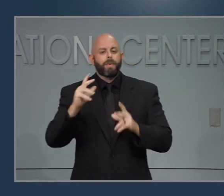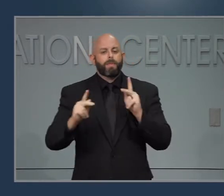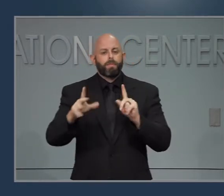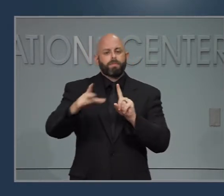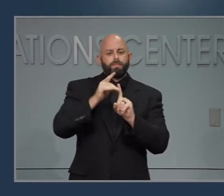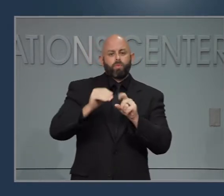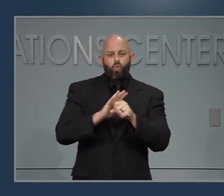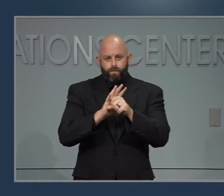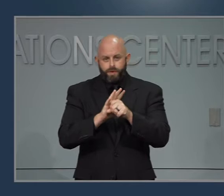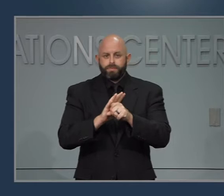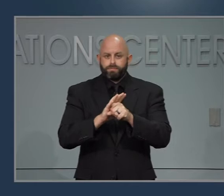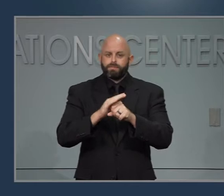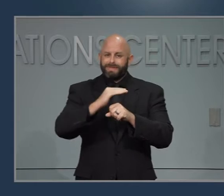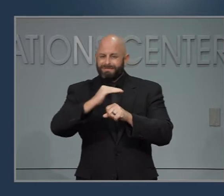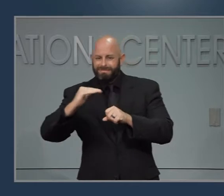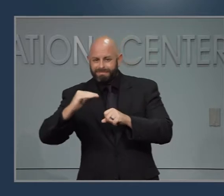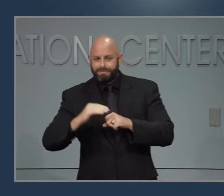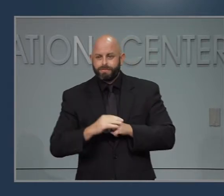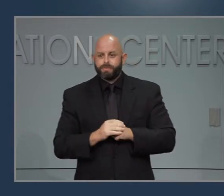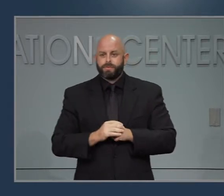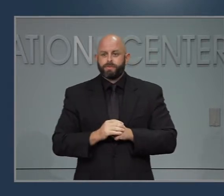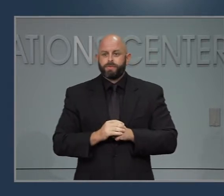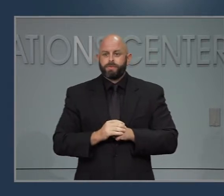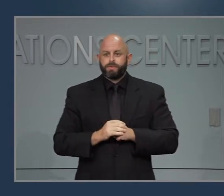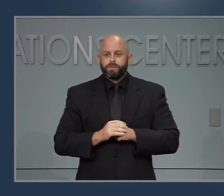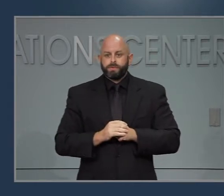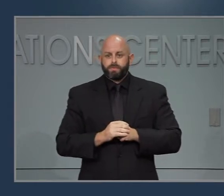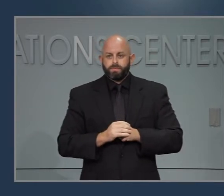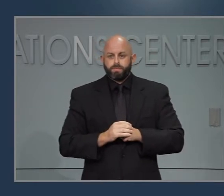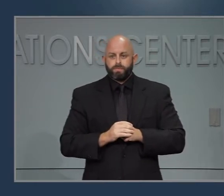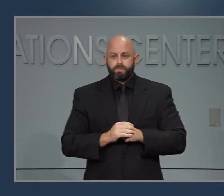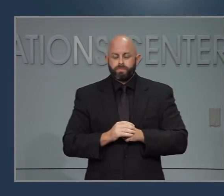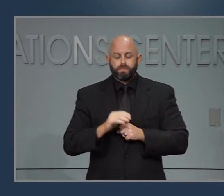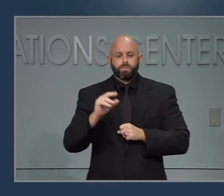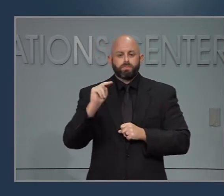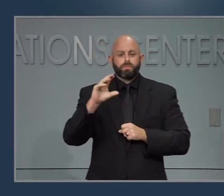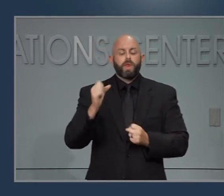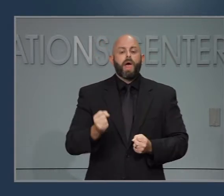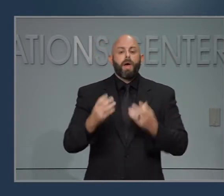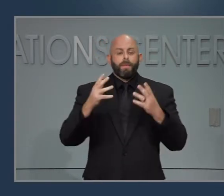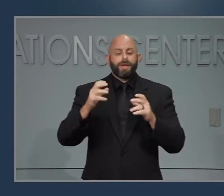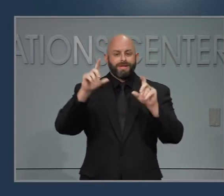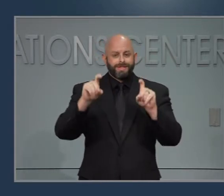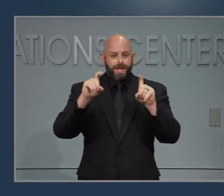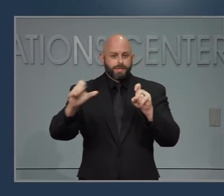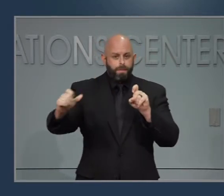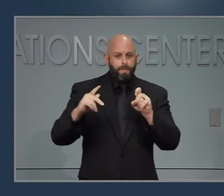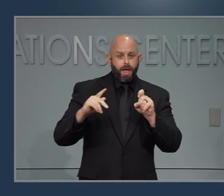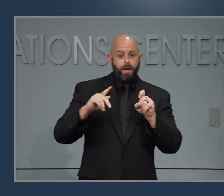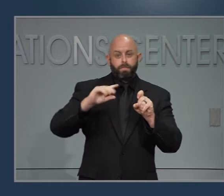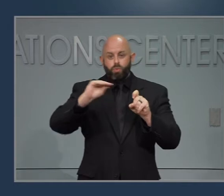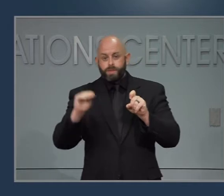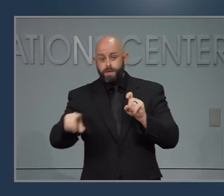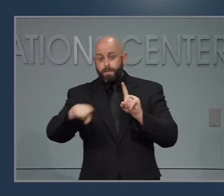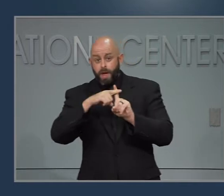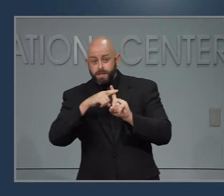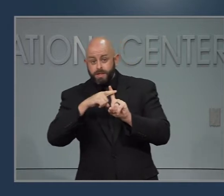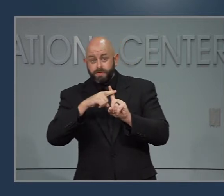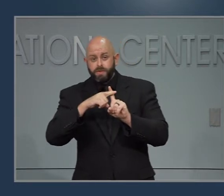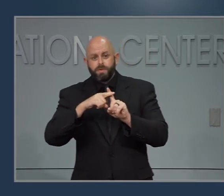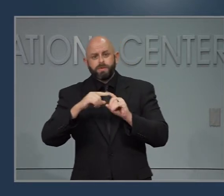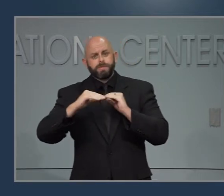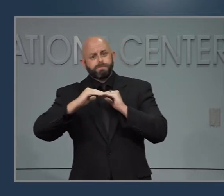le damos una línea amarilla. La trayectoria en porcentaje de pruebas que regresan con resultado positivo